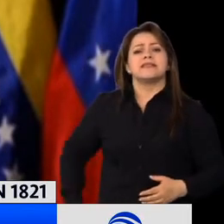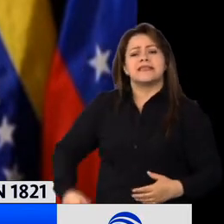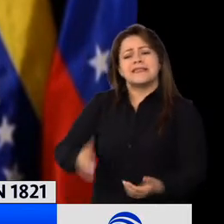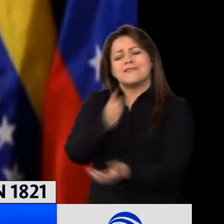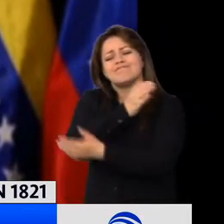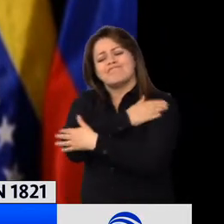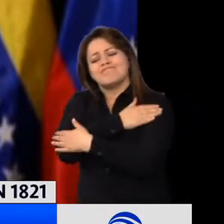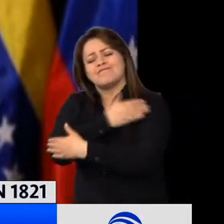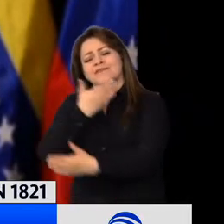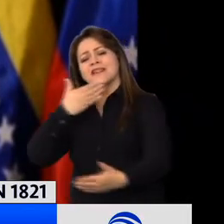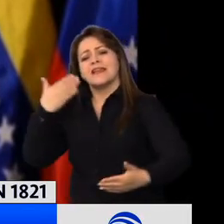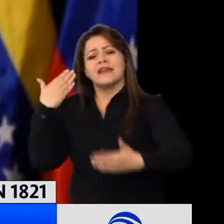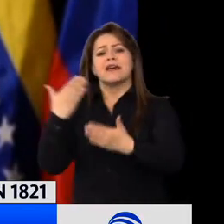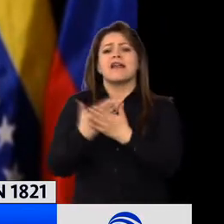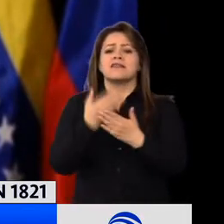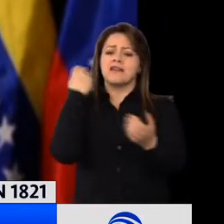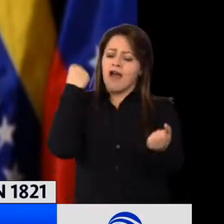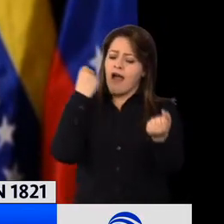El